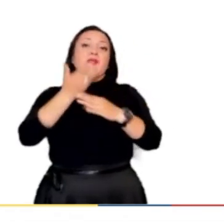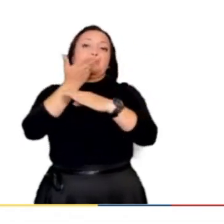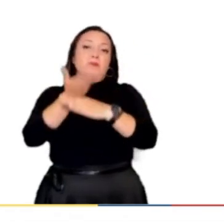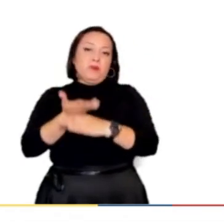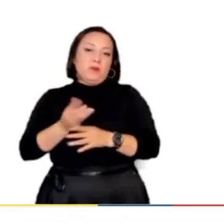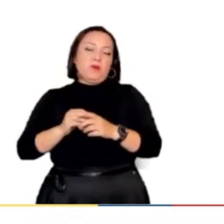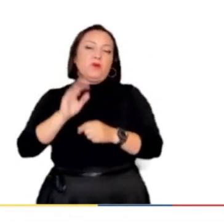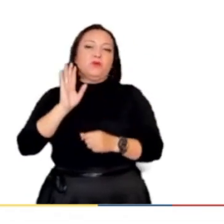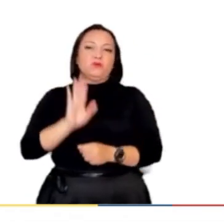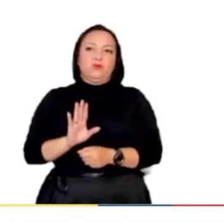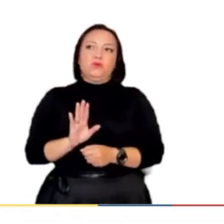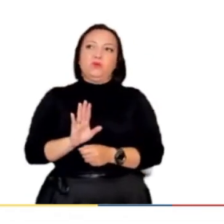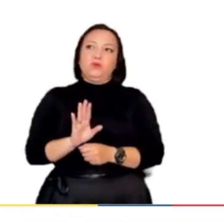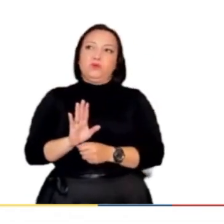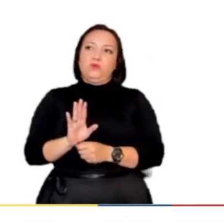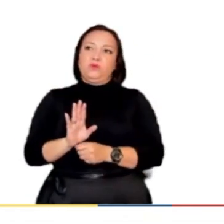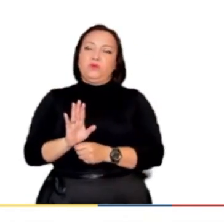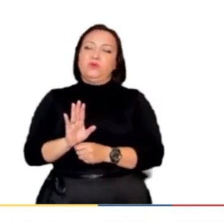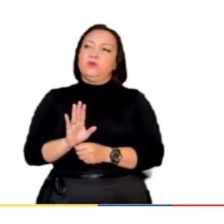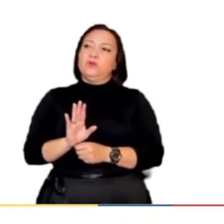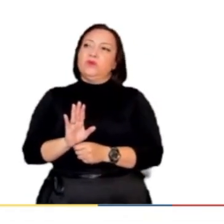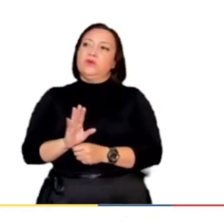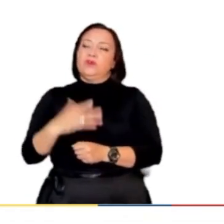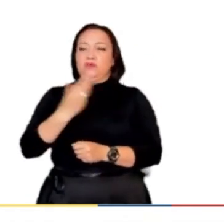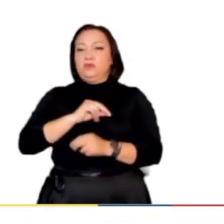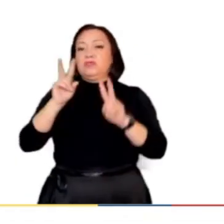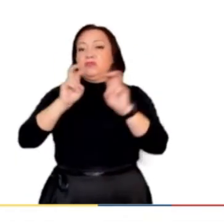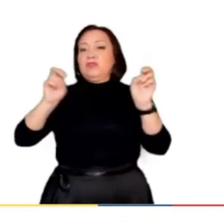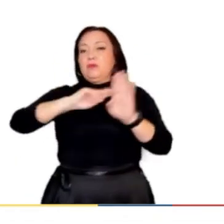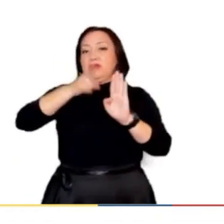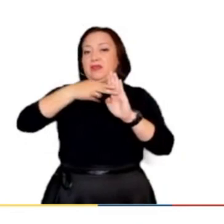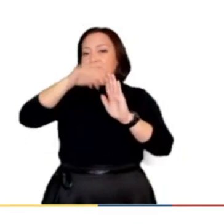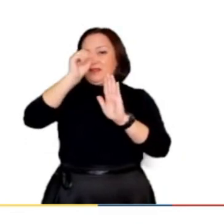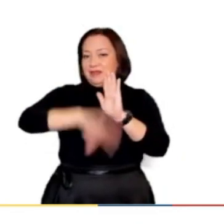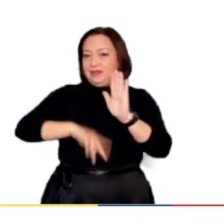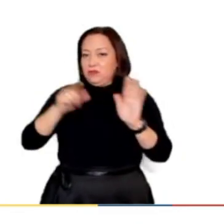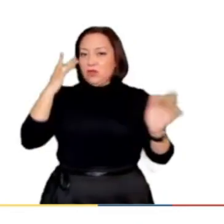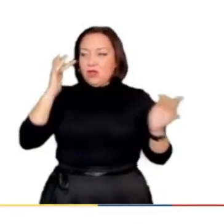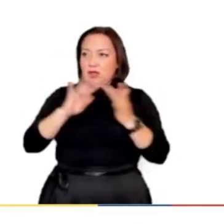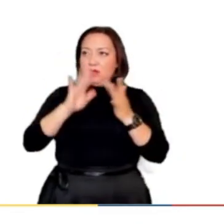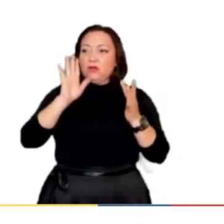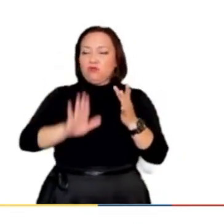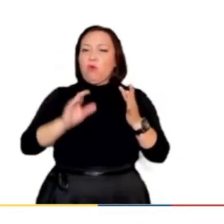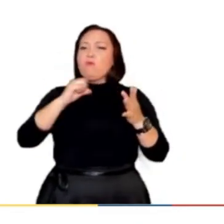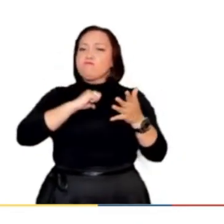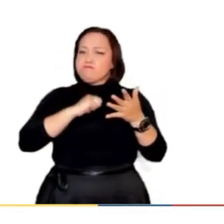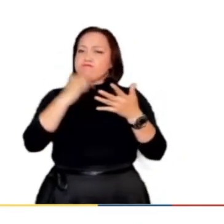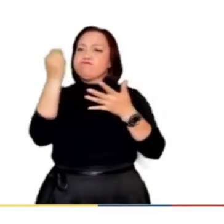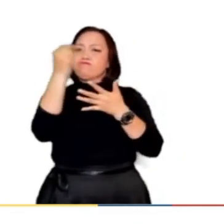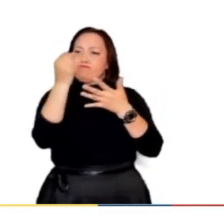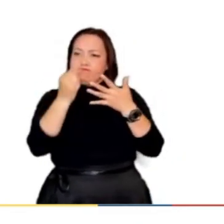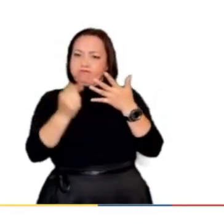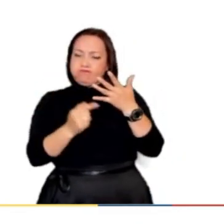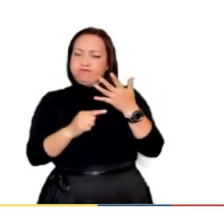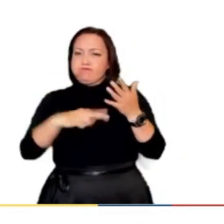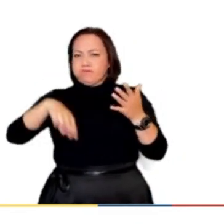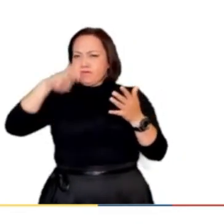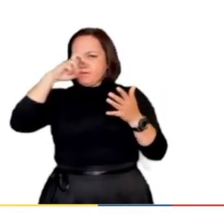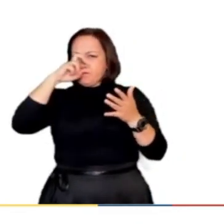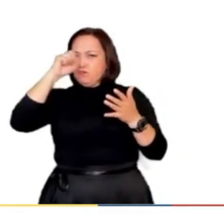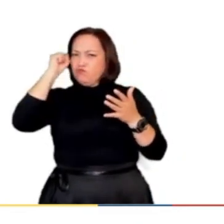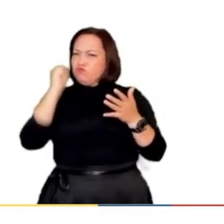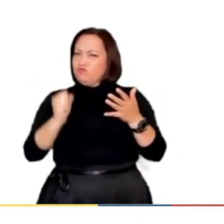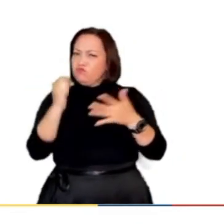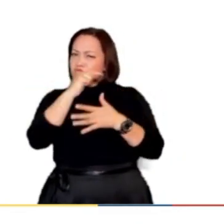de la... Obviamente estamos en un tema de casación en donde la casación tiene unos elementos absolutamente estrictos